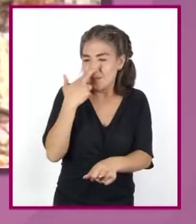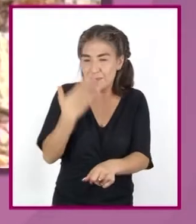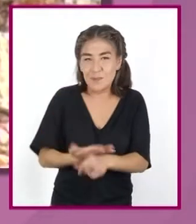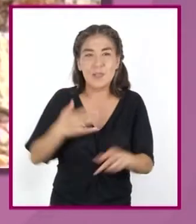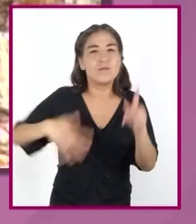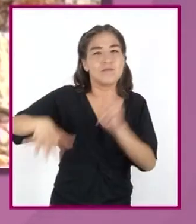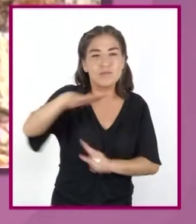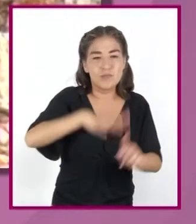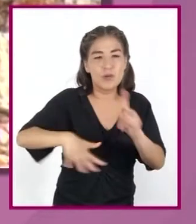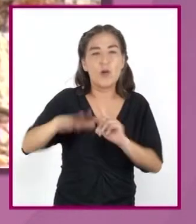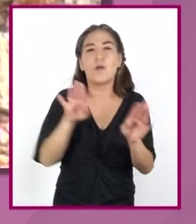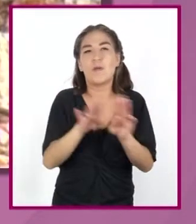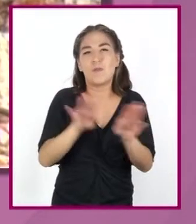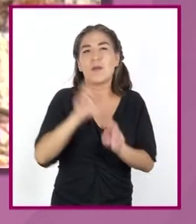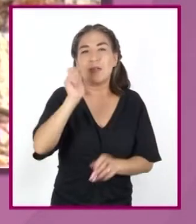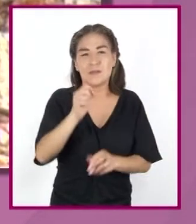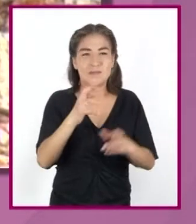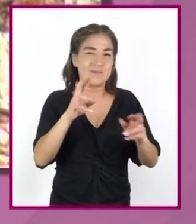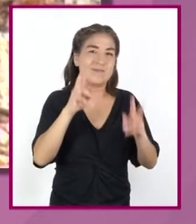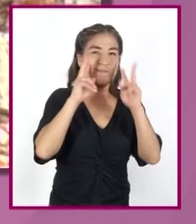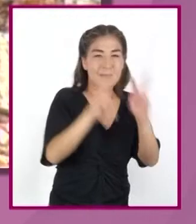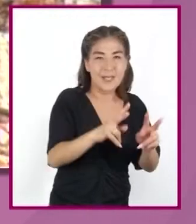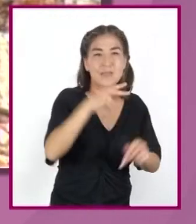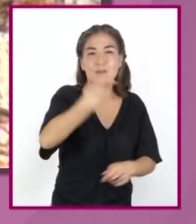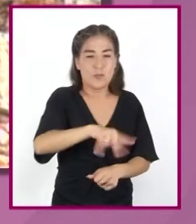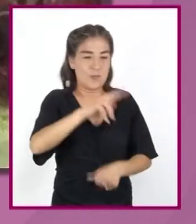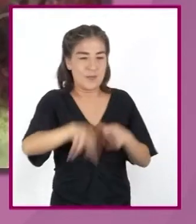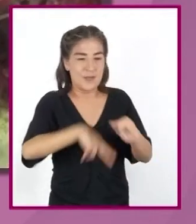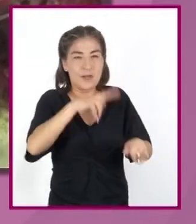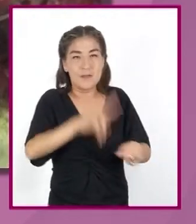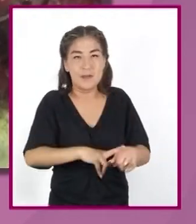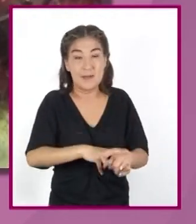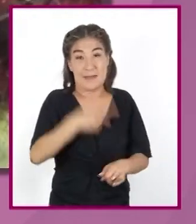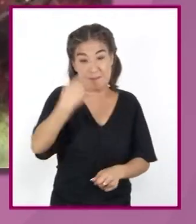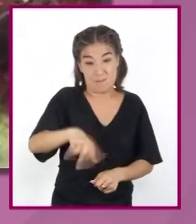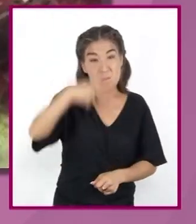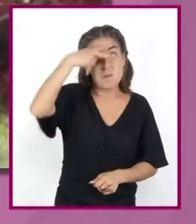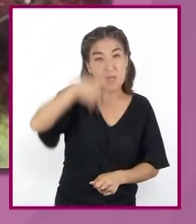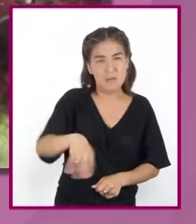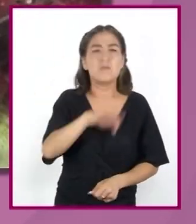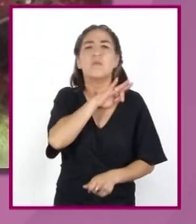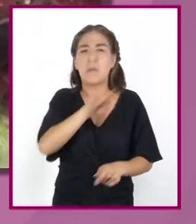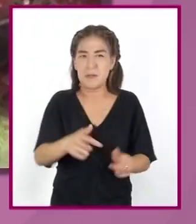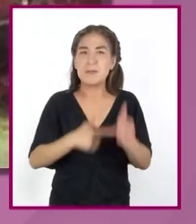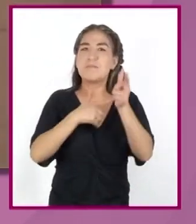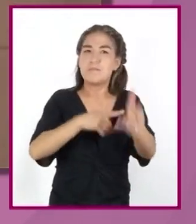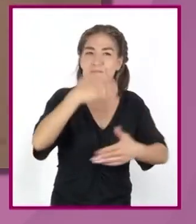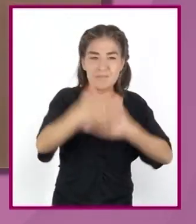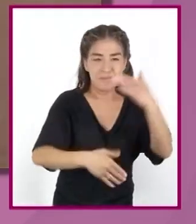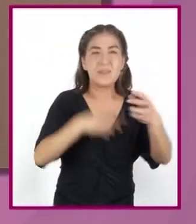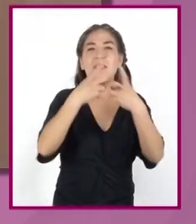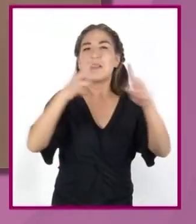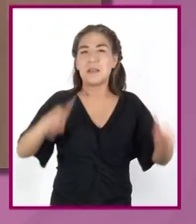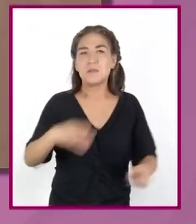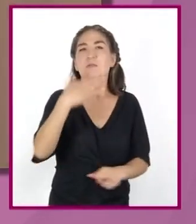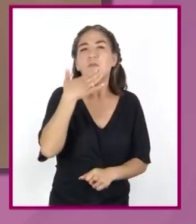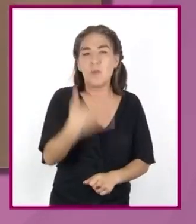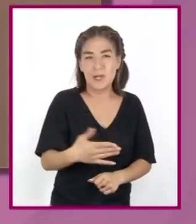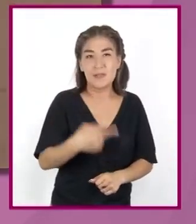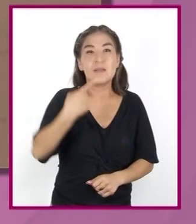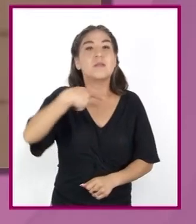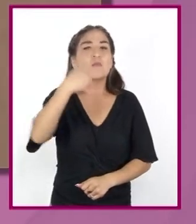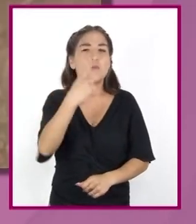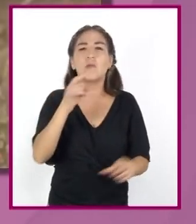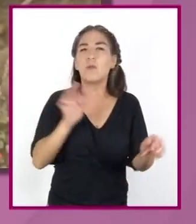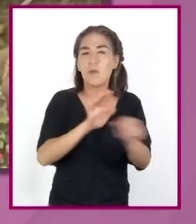la conservación del capital natural. Fundamentalmente, México podrá continuar su camino hacia el desarrollo sustentable solo con